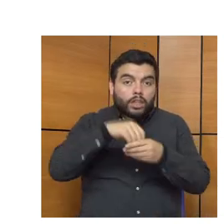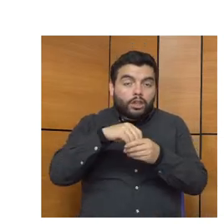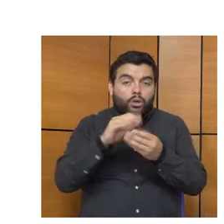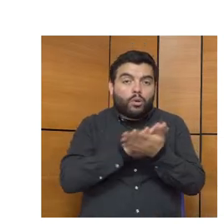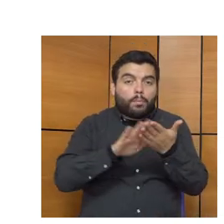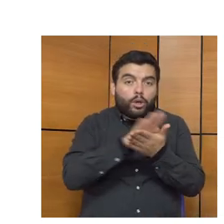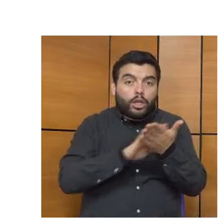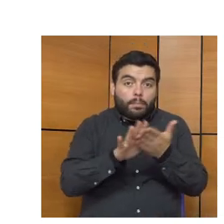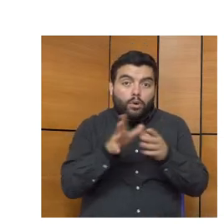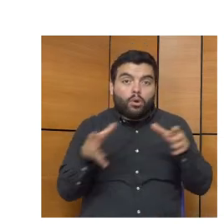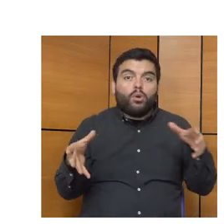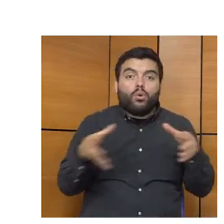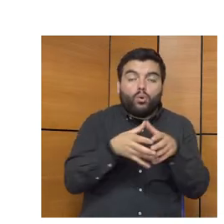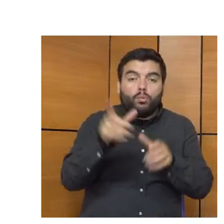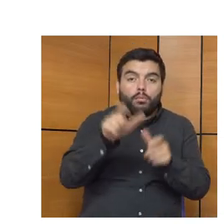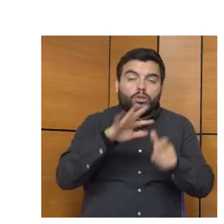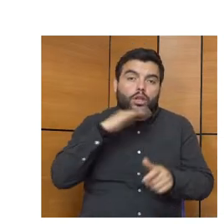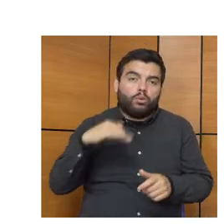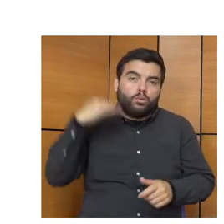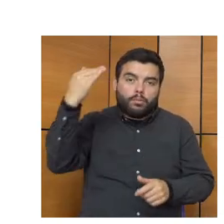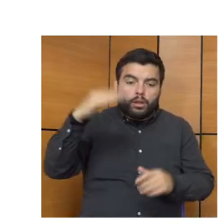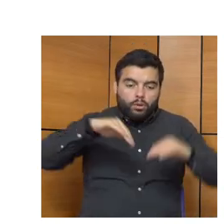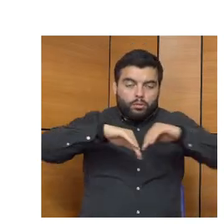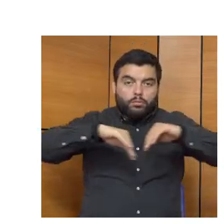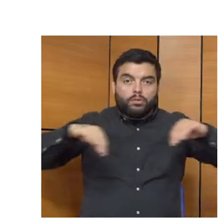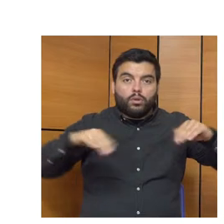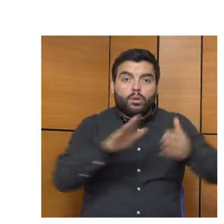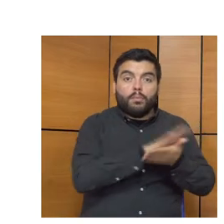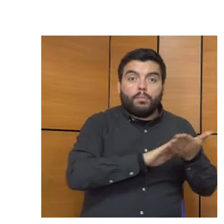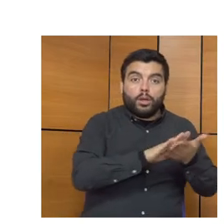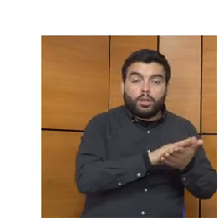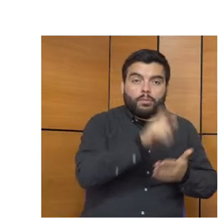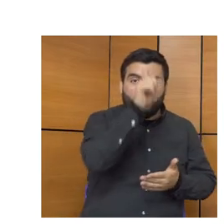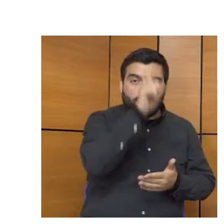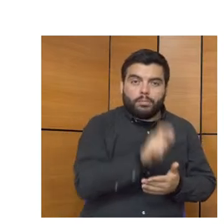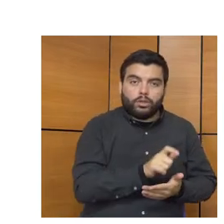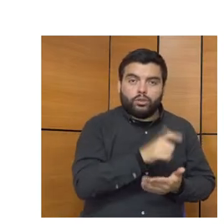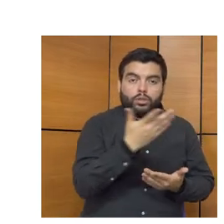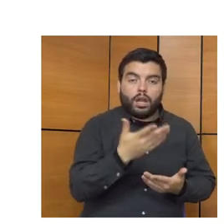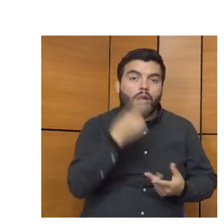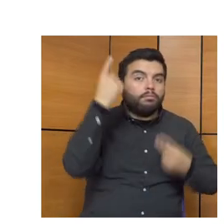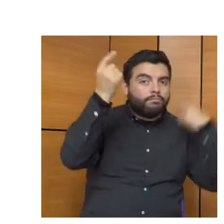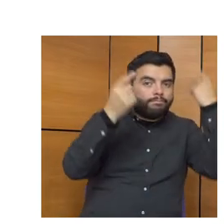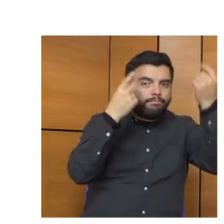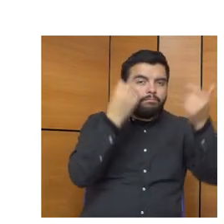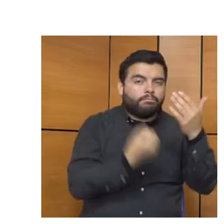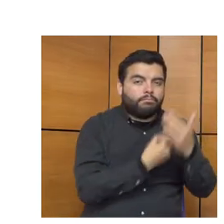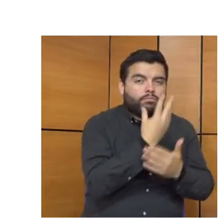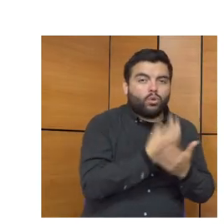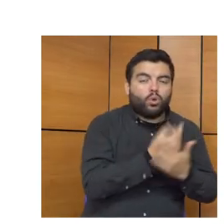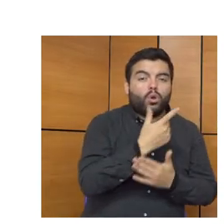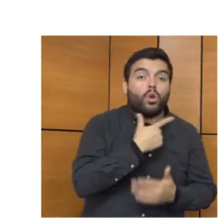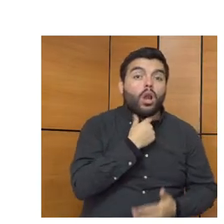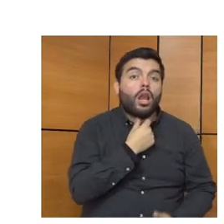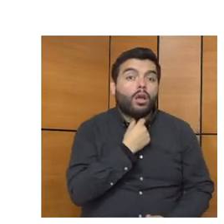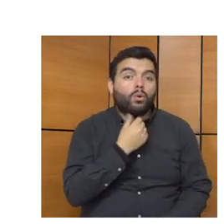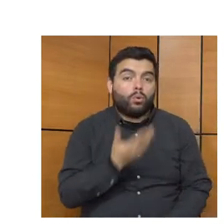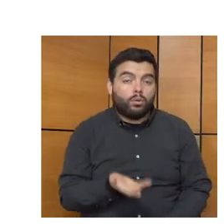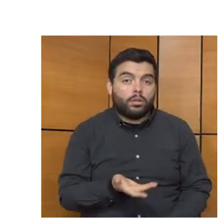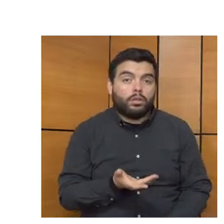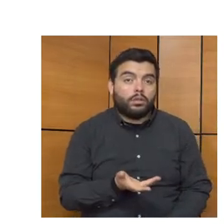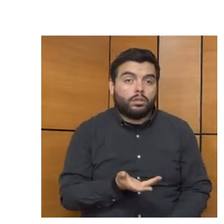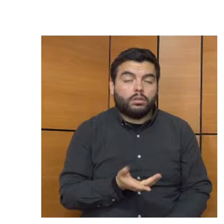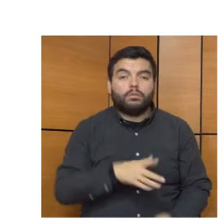la gente de mayor edad, se separa en dos. La gente que está asociada a un perfil innovador, que tiene una mayor predisposición a la